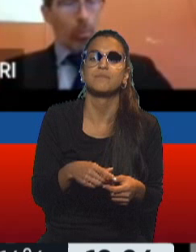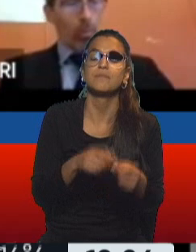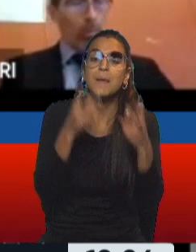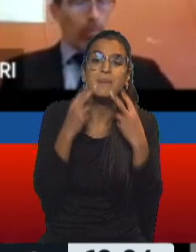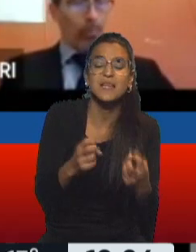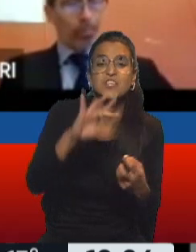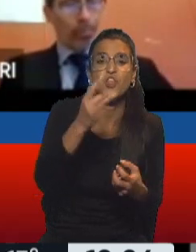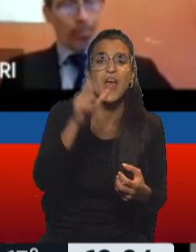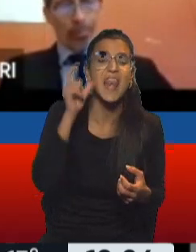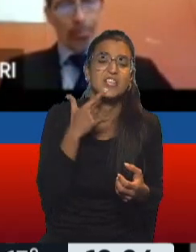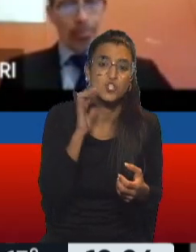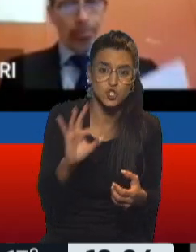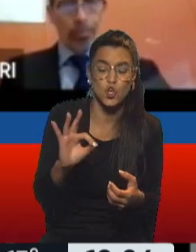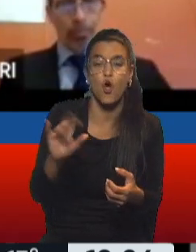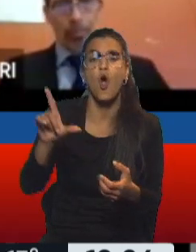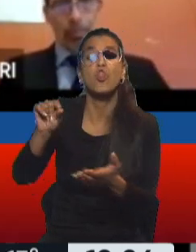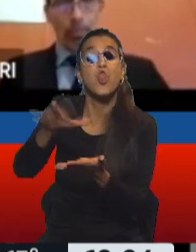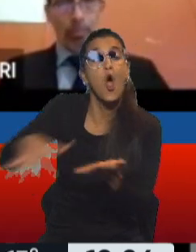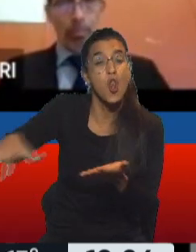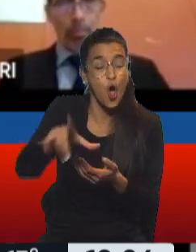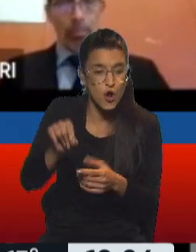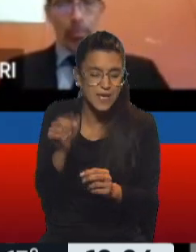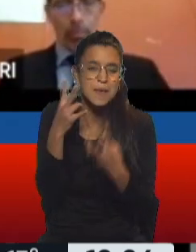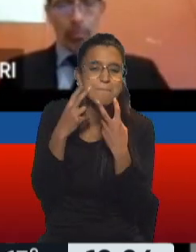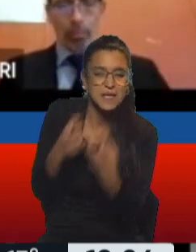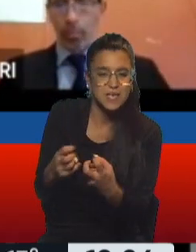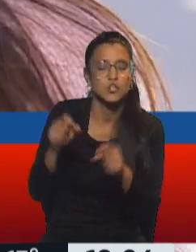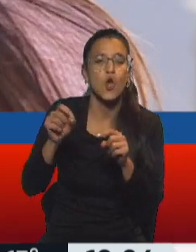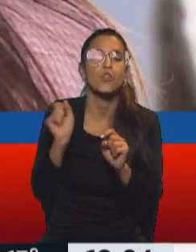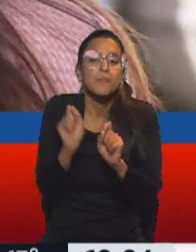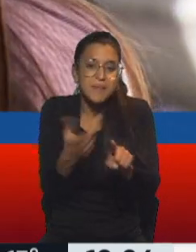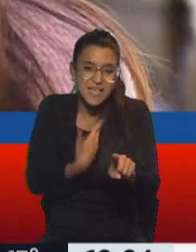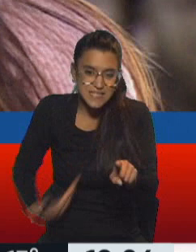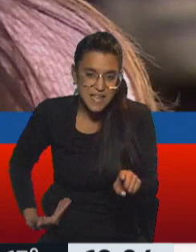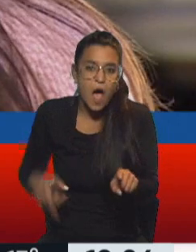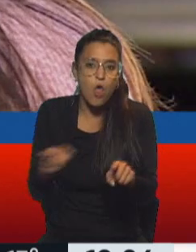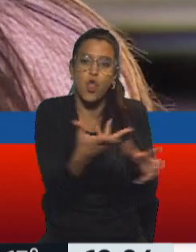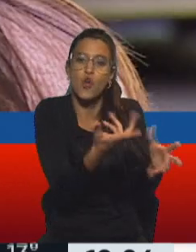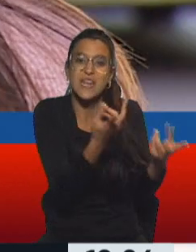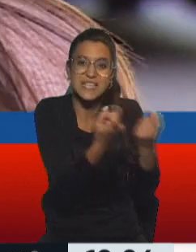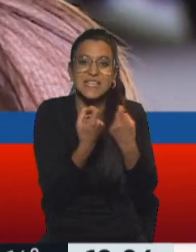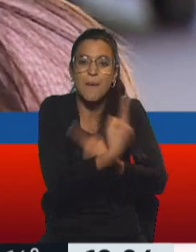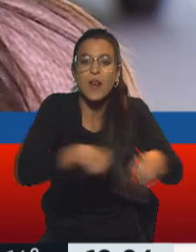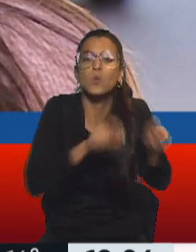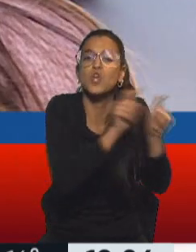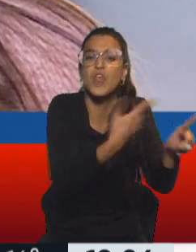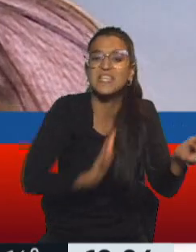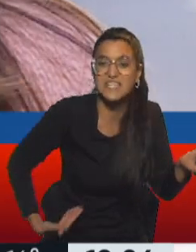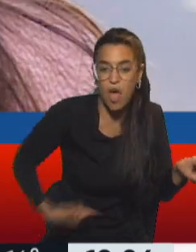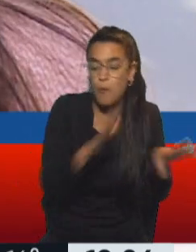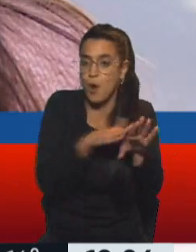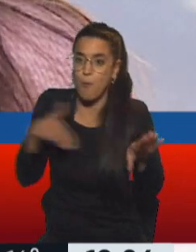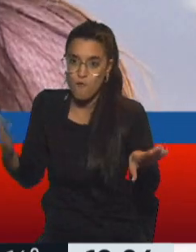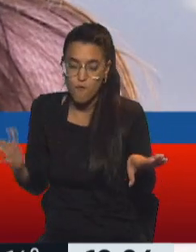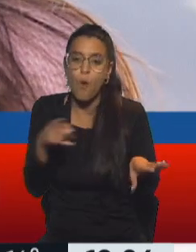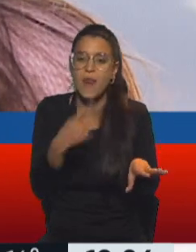D'Alessio en el marco de Dolores, que investiga, vale aclarar, una organización paraestatal, ¿no?, que se servía del Estado, pero paraestatal, está